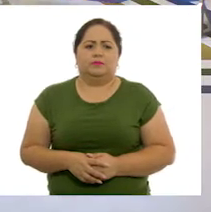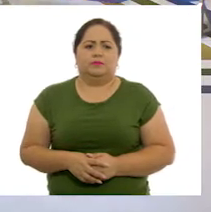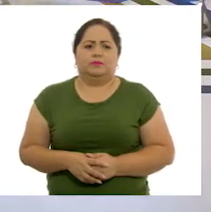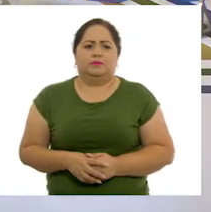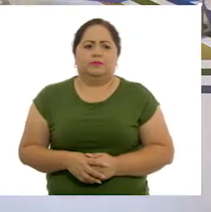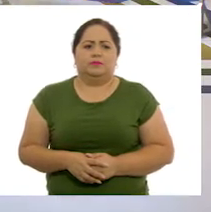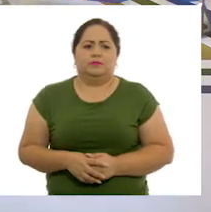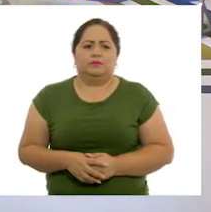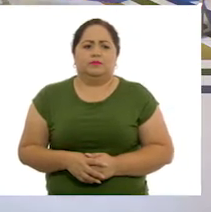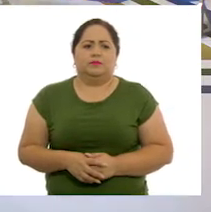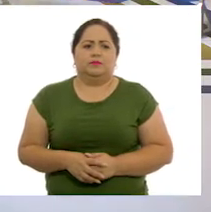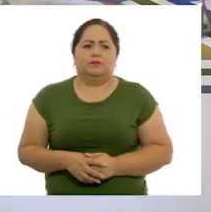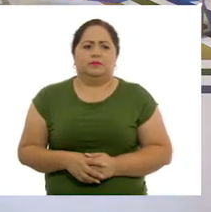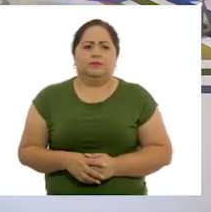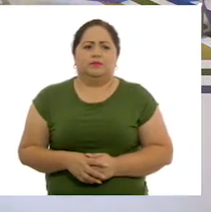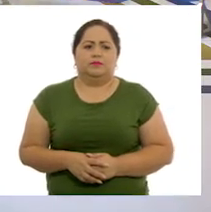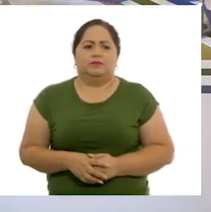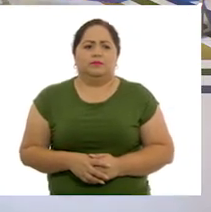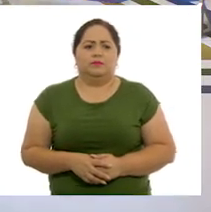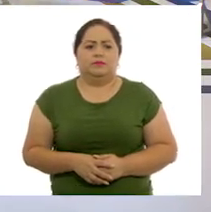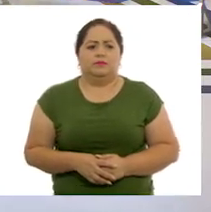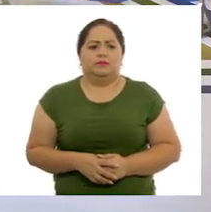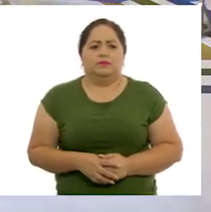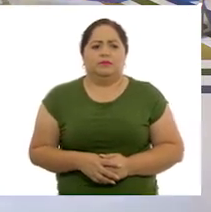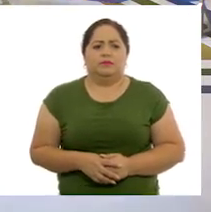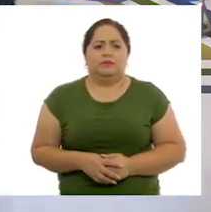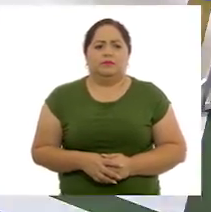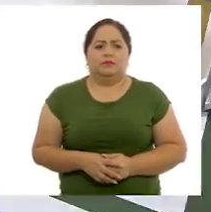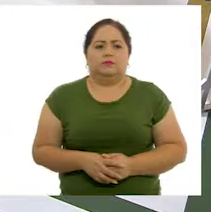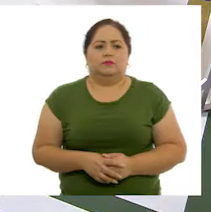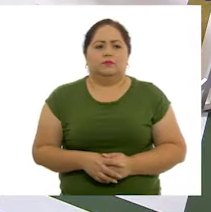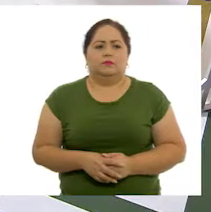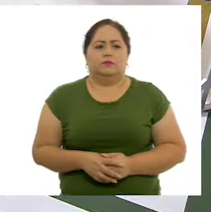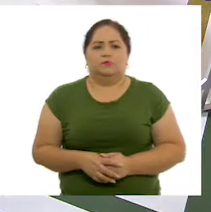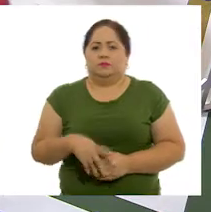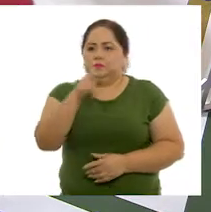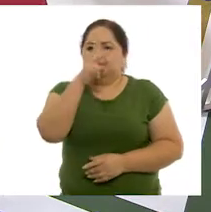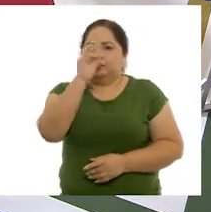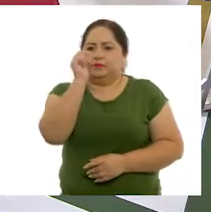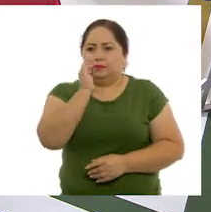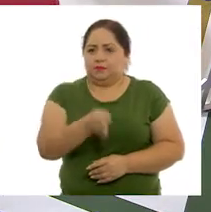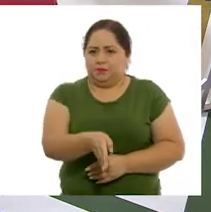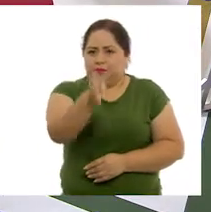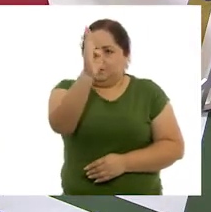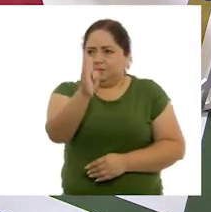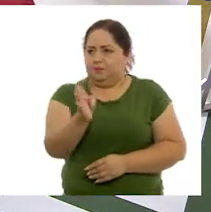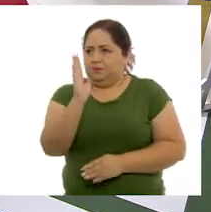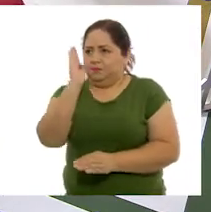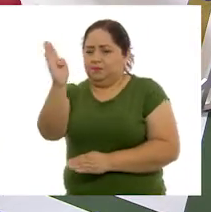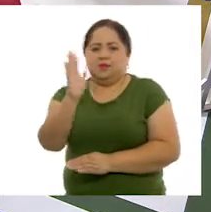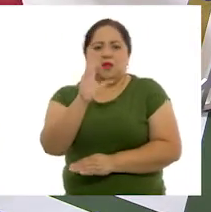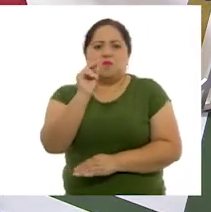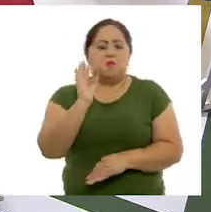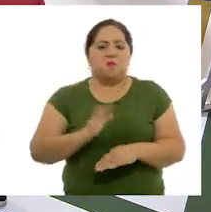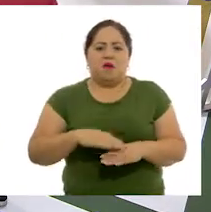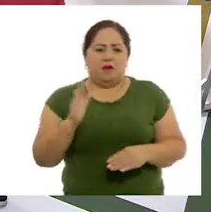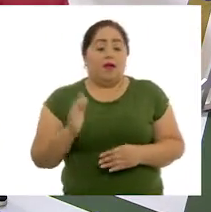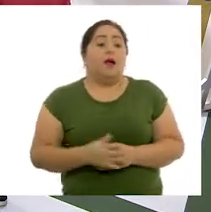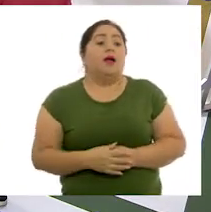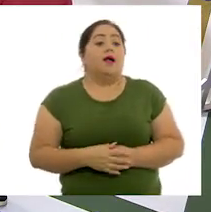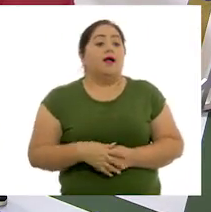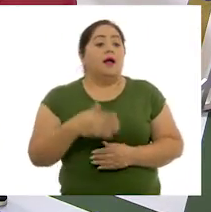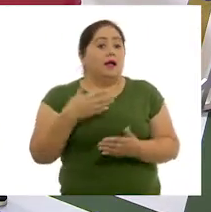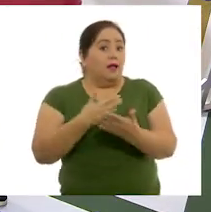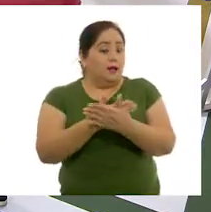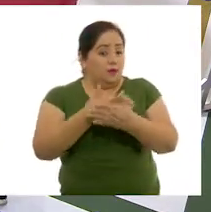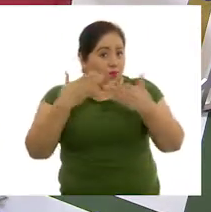A ver, vamos a ver. Vamos a hacerlo un poquito para acá. Muy bien. Y ya quedó la línea recta. Y entonces vamos a